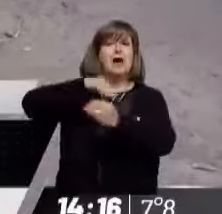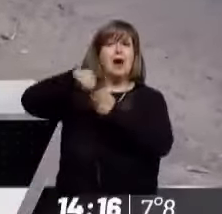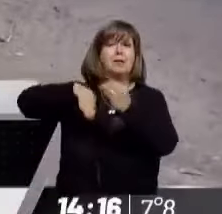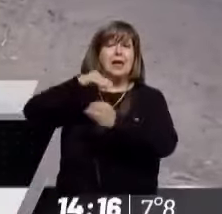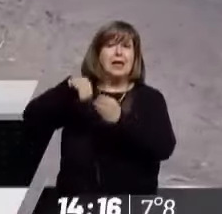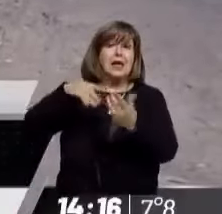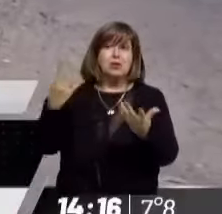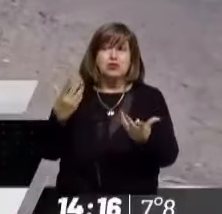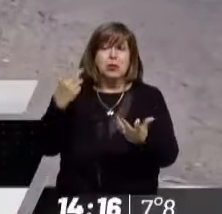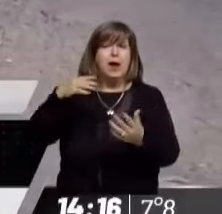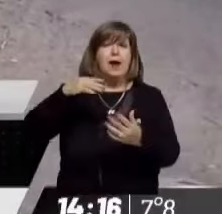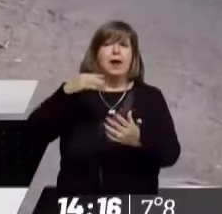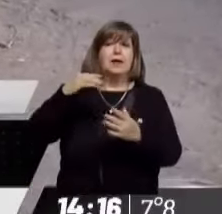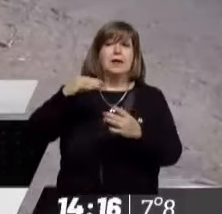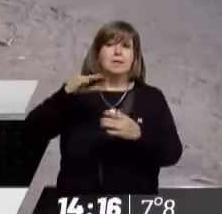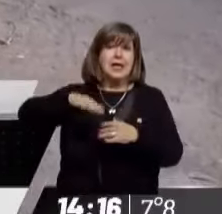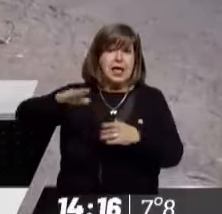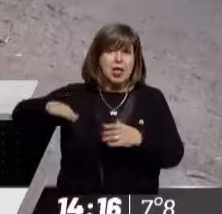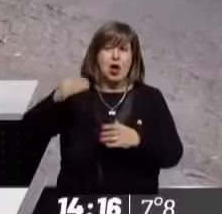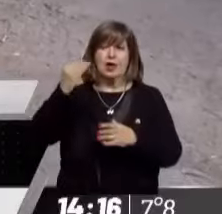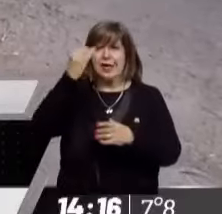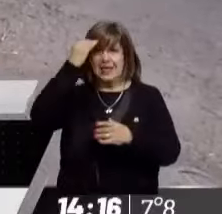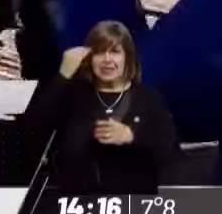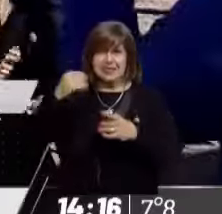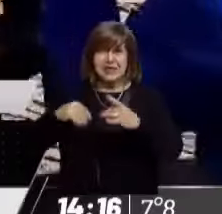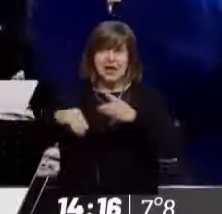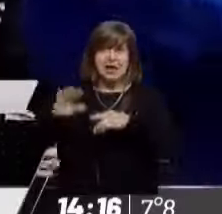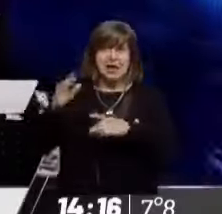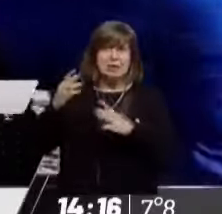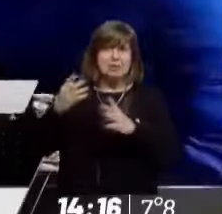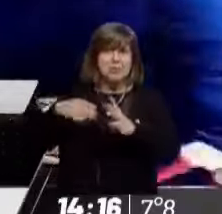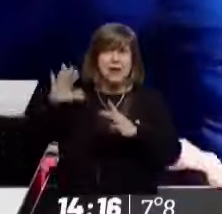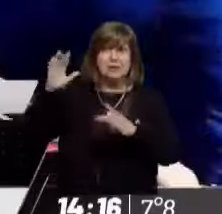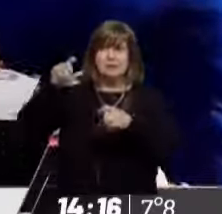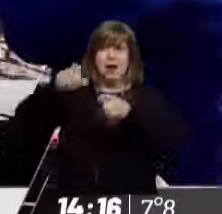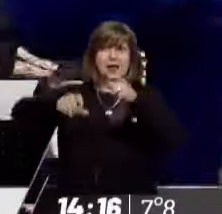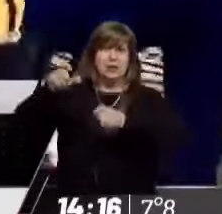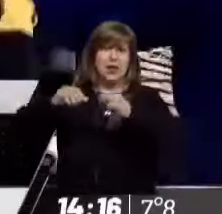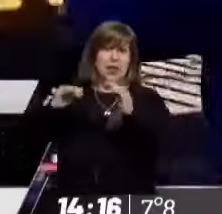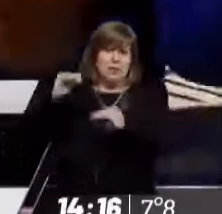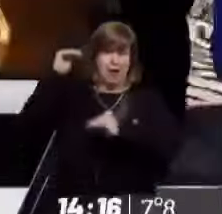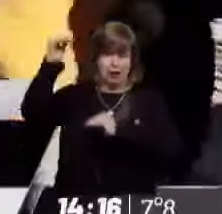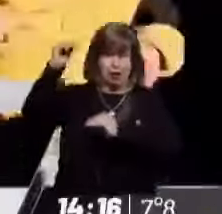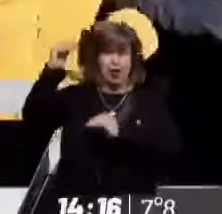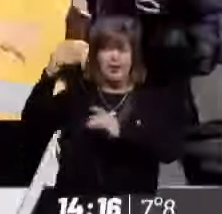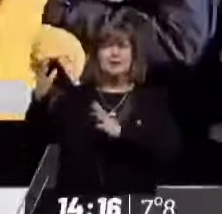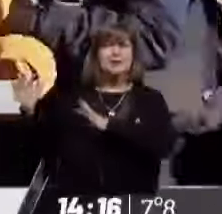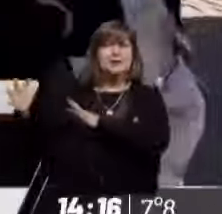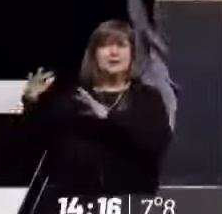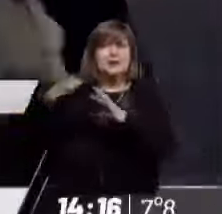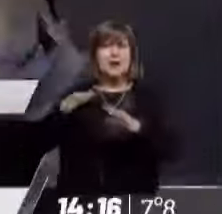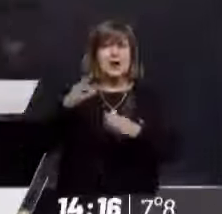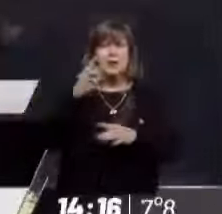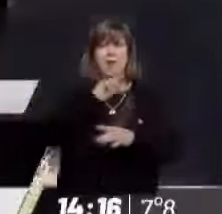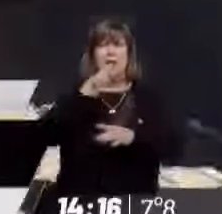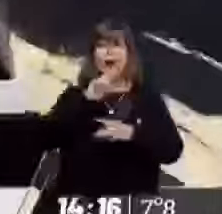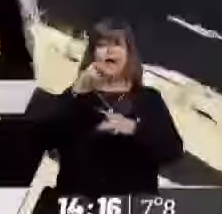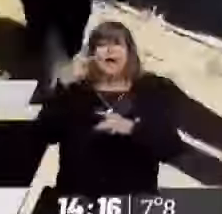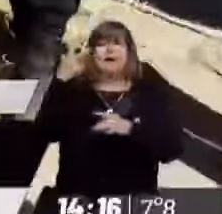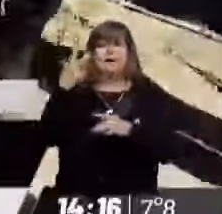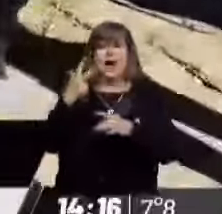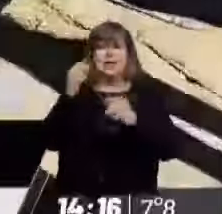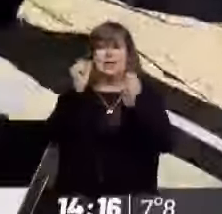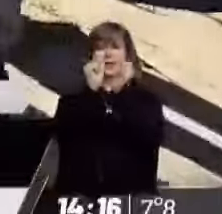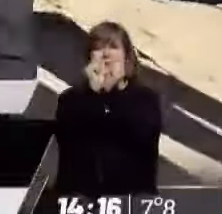policía decidió cortar la energía eléctrica en ese lugar y lo desocuparon esta mañana deteniendo a tres mujeres que